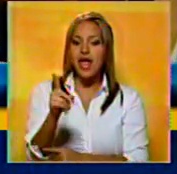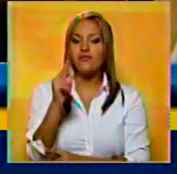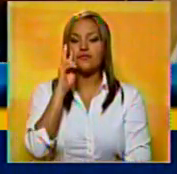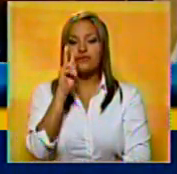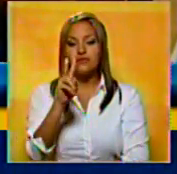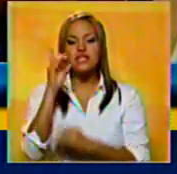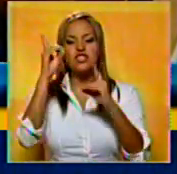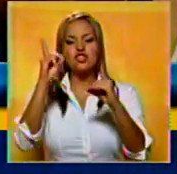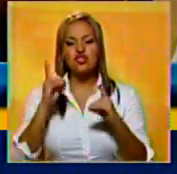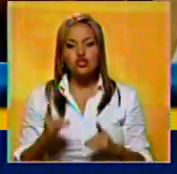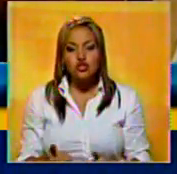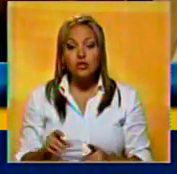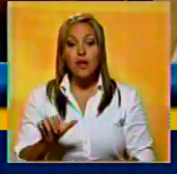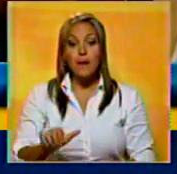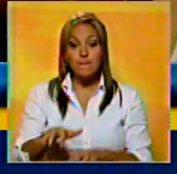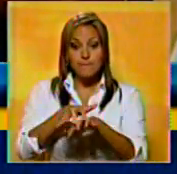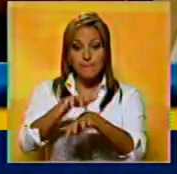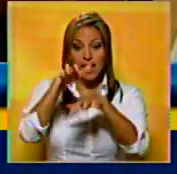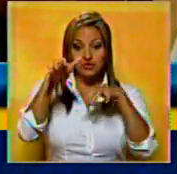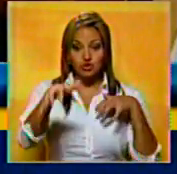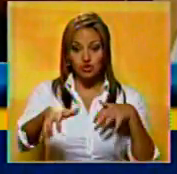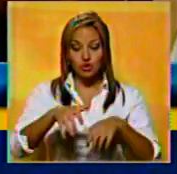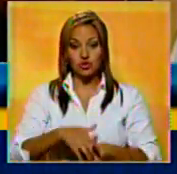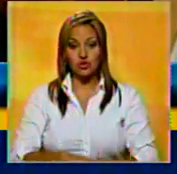cuenta las decisiones que mayoritariamente